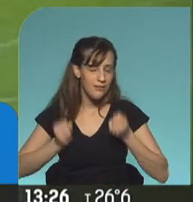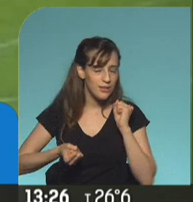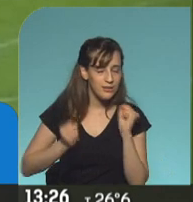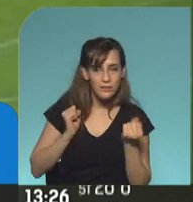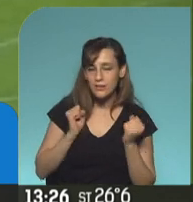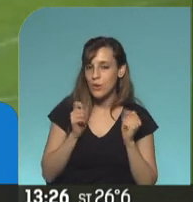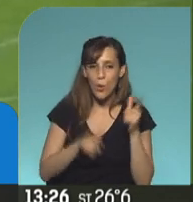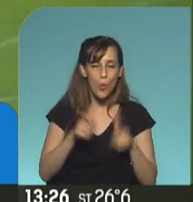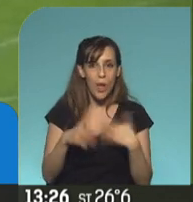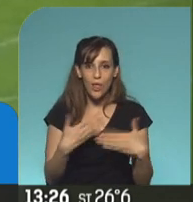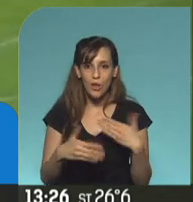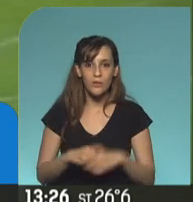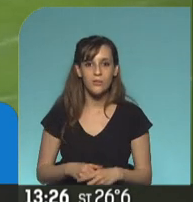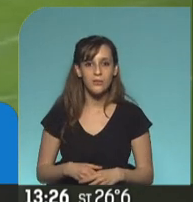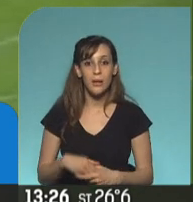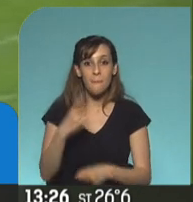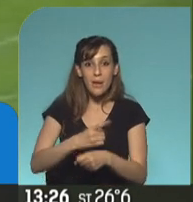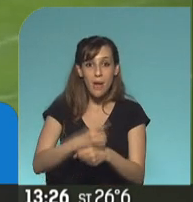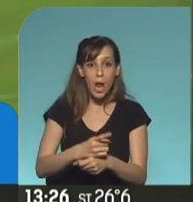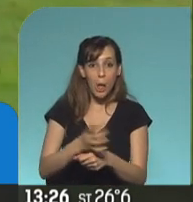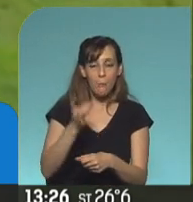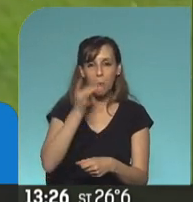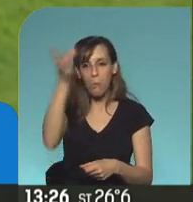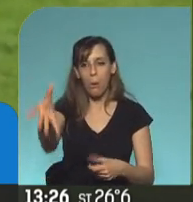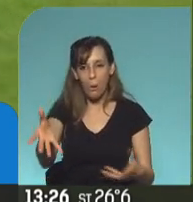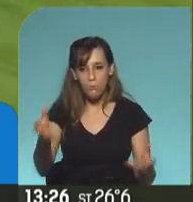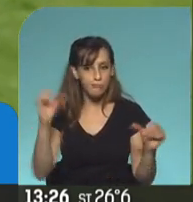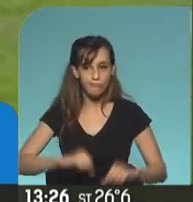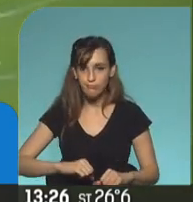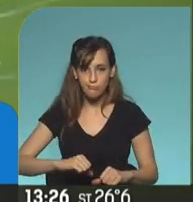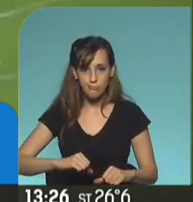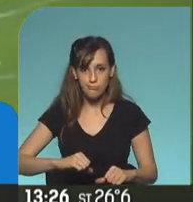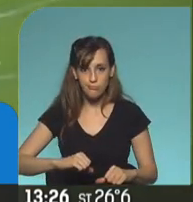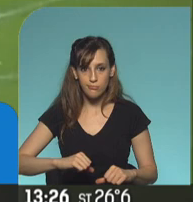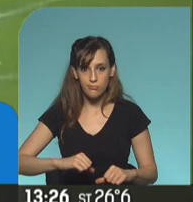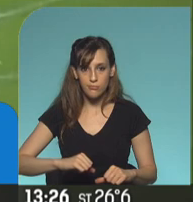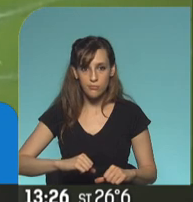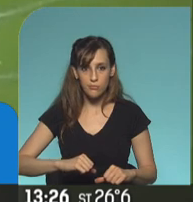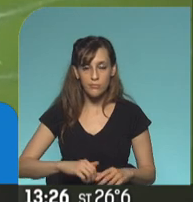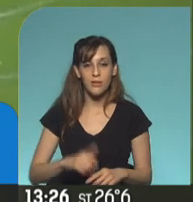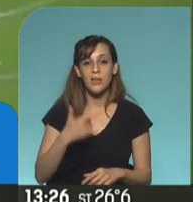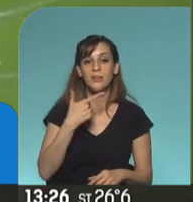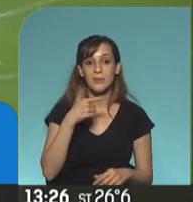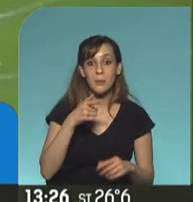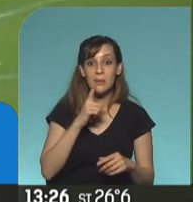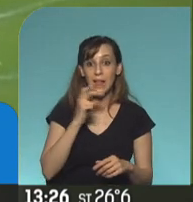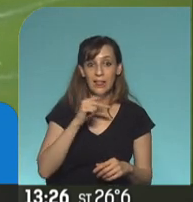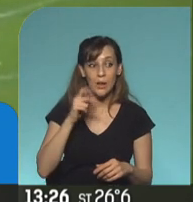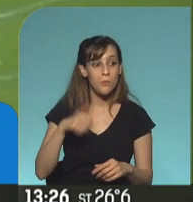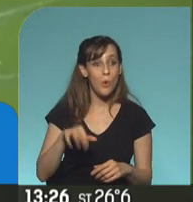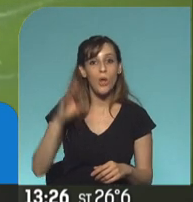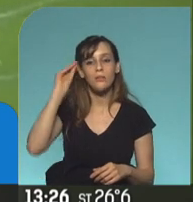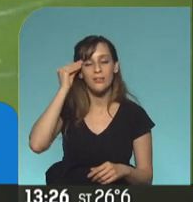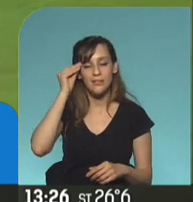patear. Mirá el primero dónde va. Pumba, al alambrado. Bueno, arrancó mal San Telmo. Mirá dónde va este. Pumba,